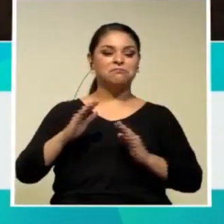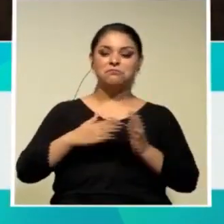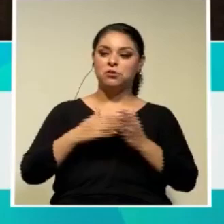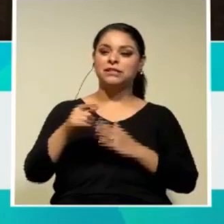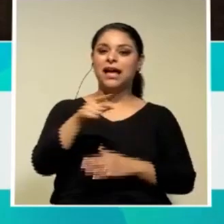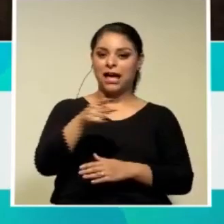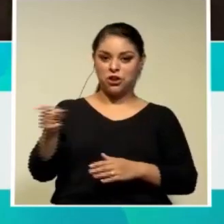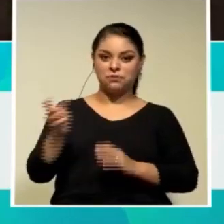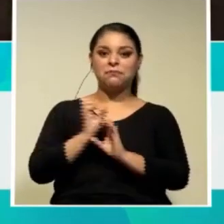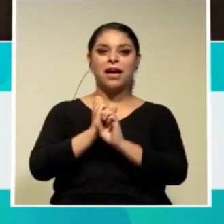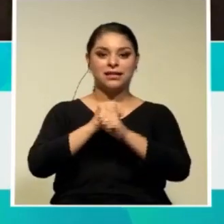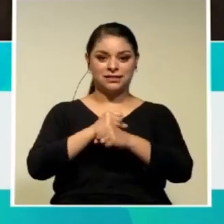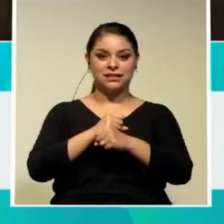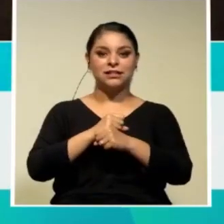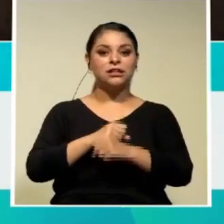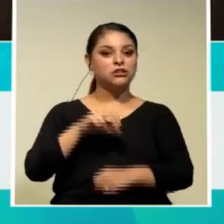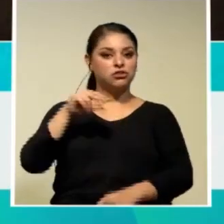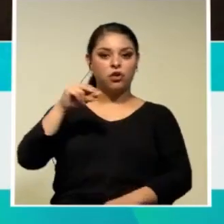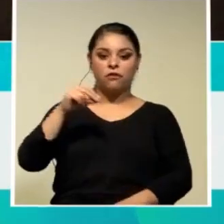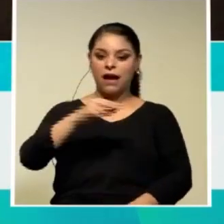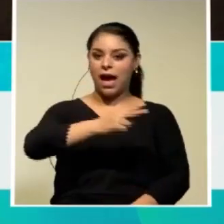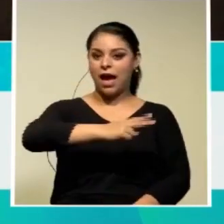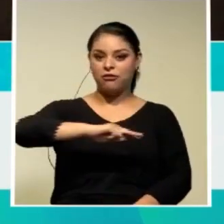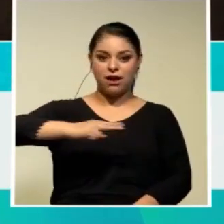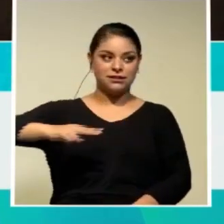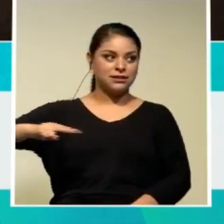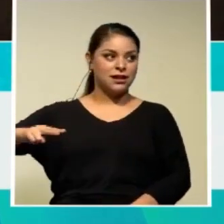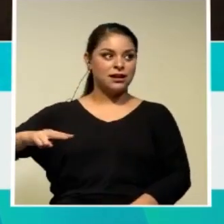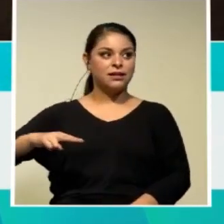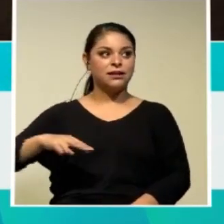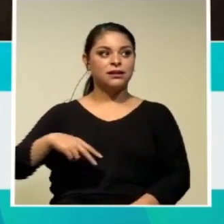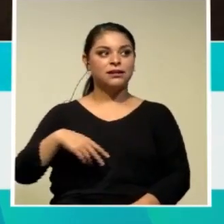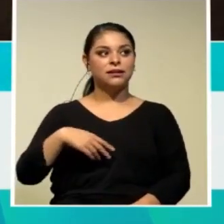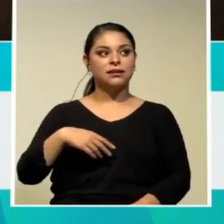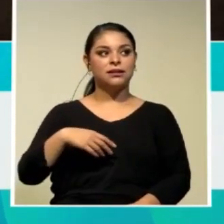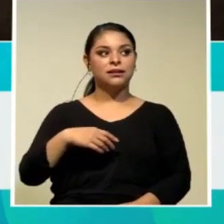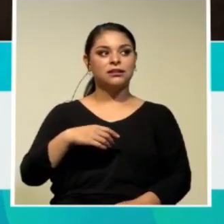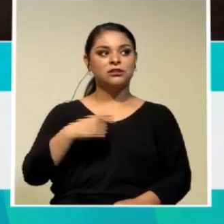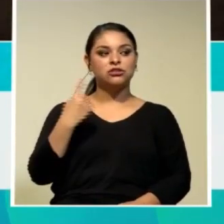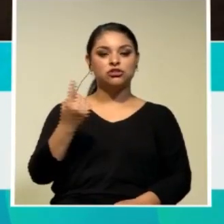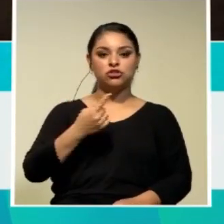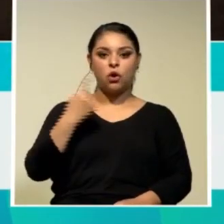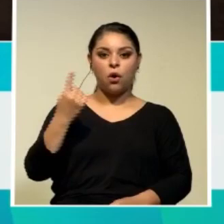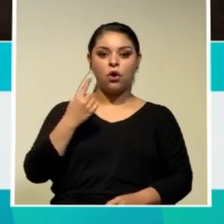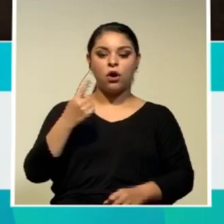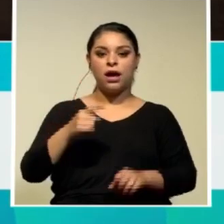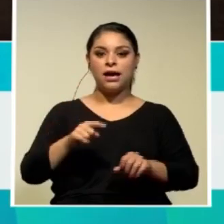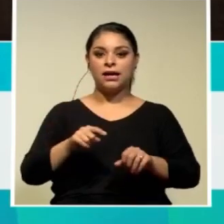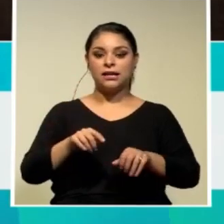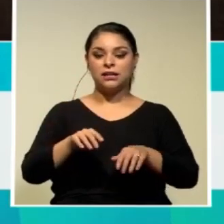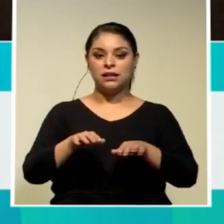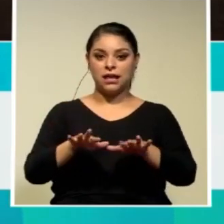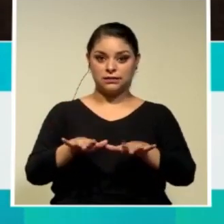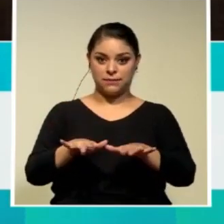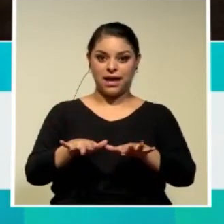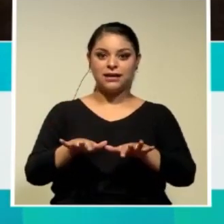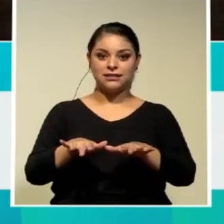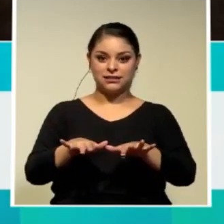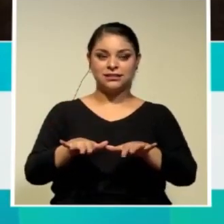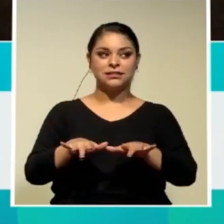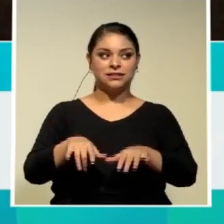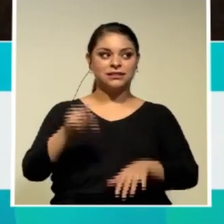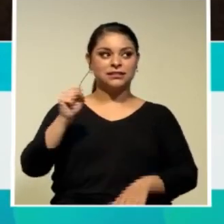esto. No se van a arrastrar, se van a colocar así y solo van a arrastrar las piernas. ¿Ven?